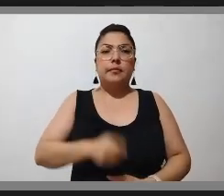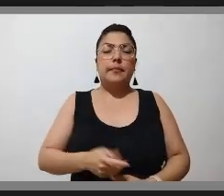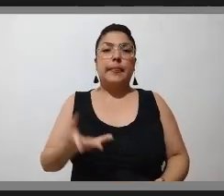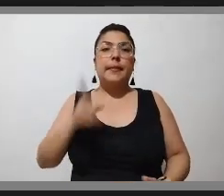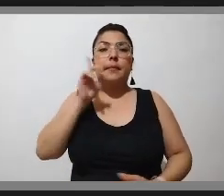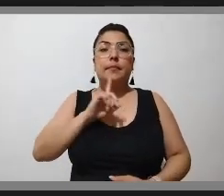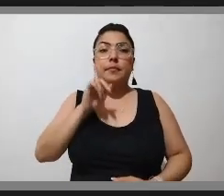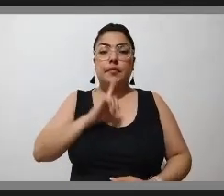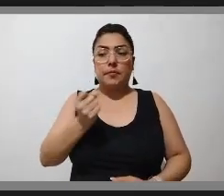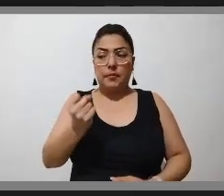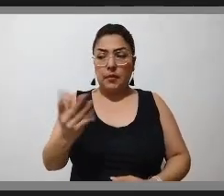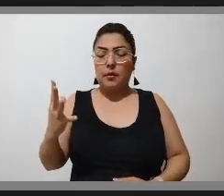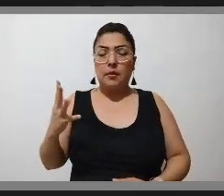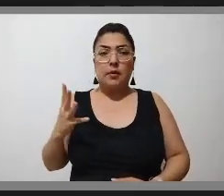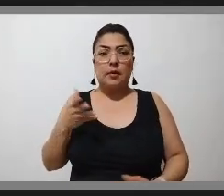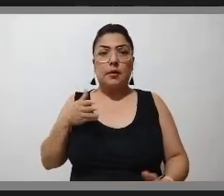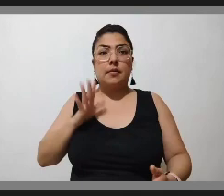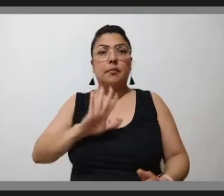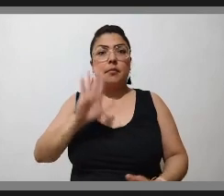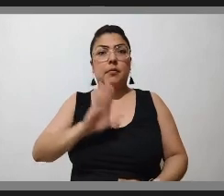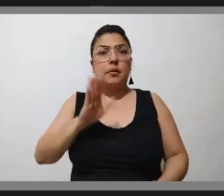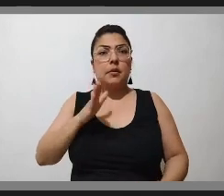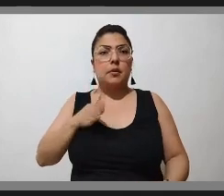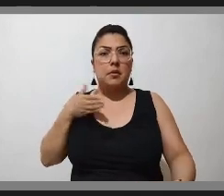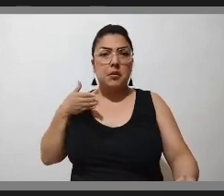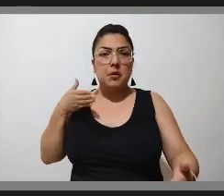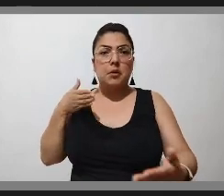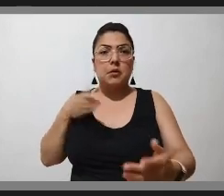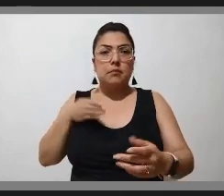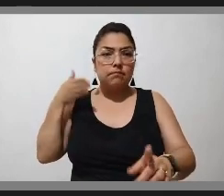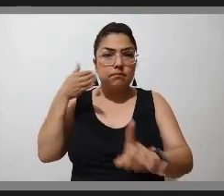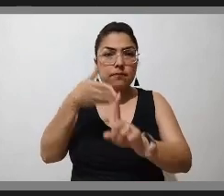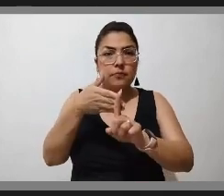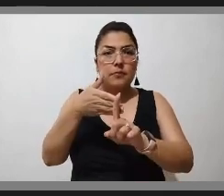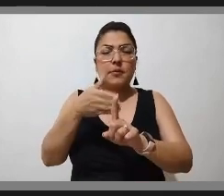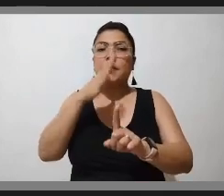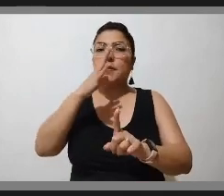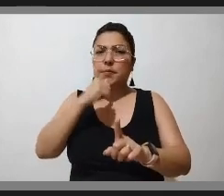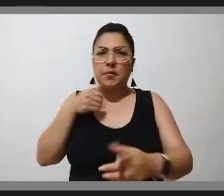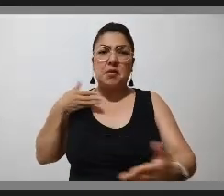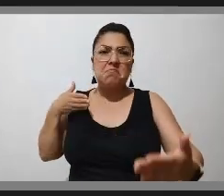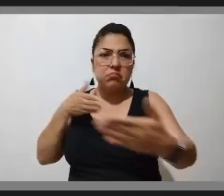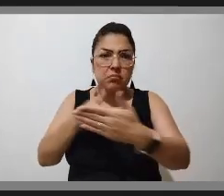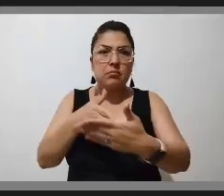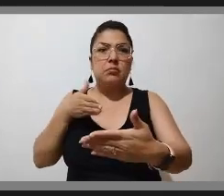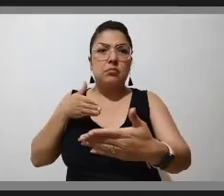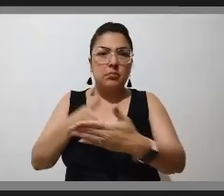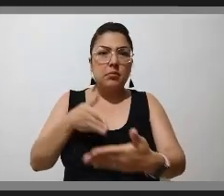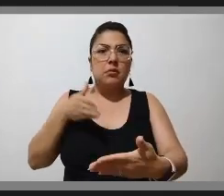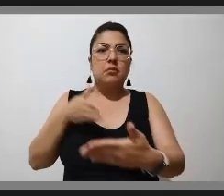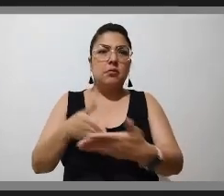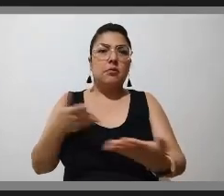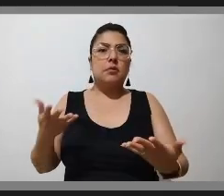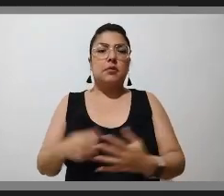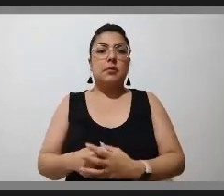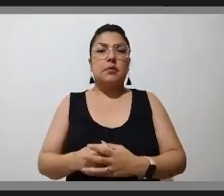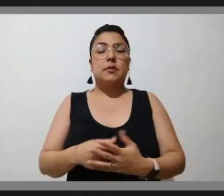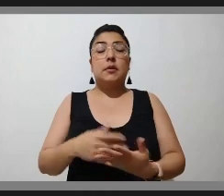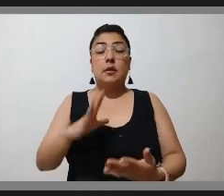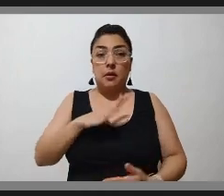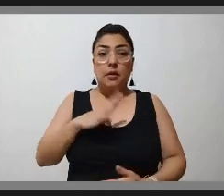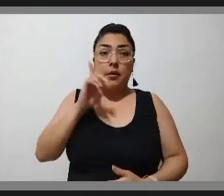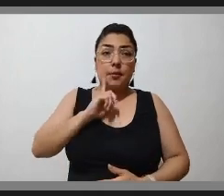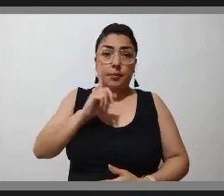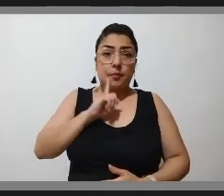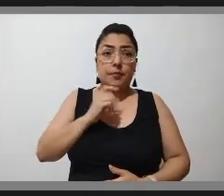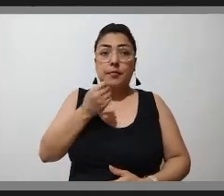que viven las mujeres. ¿Qué quiere decir esto? Las barreras estructurales son aquellos impedimentos que tienen las mujeres,